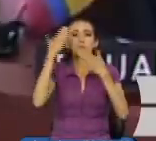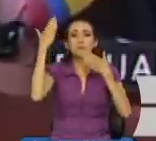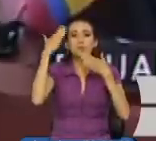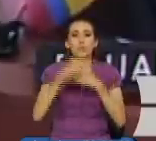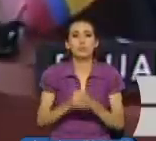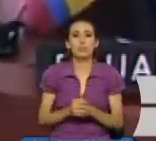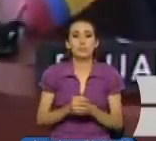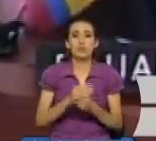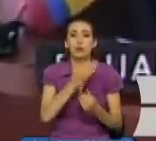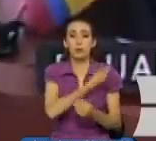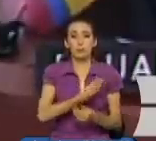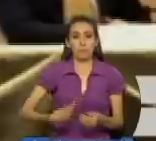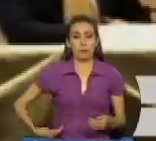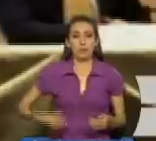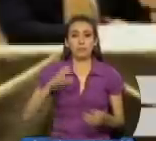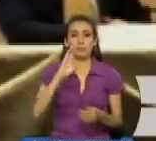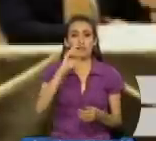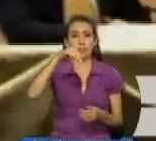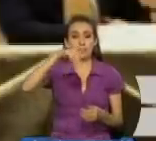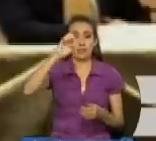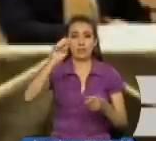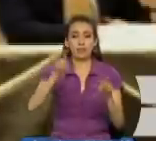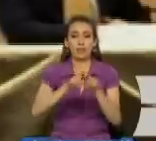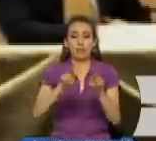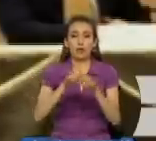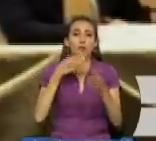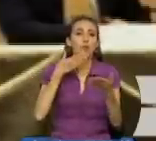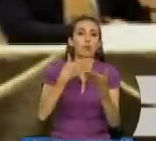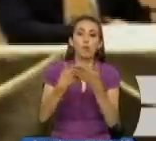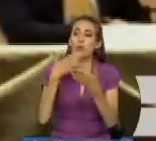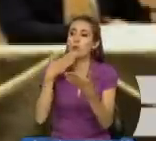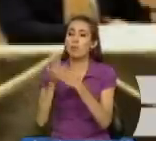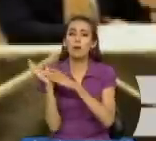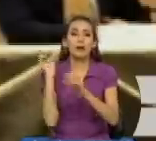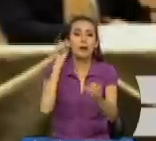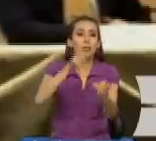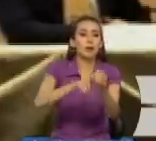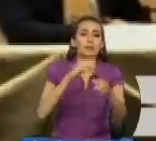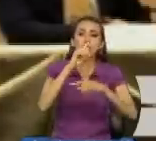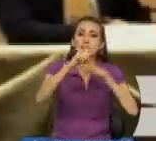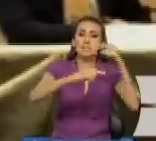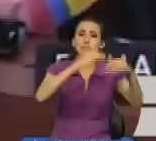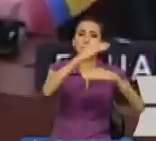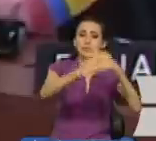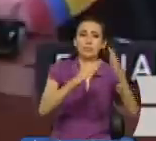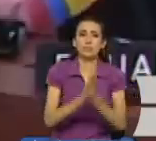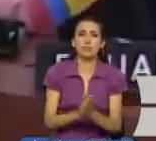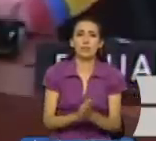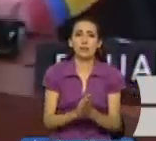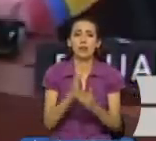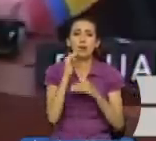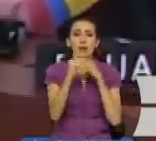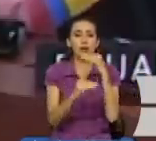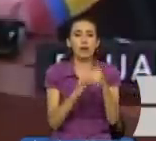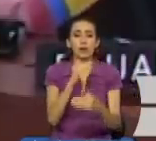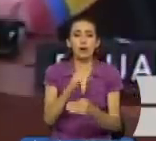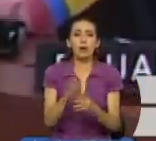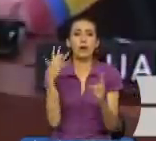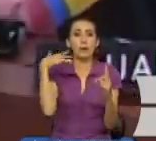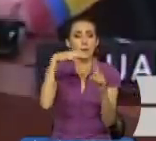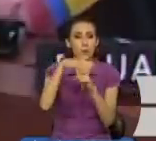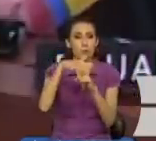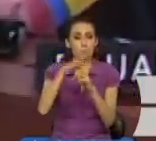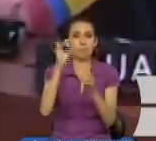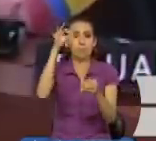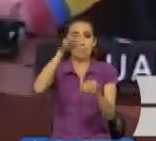Pablo pozo presidente del cne agradeció a la misión por su presencia en las distintas etapas del proceso electoral proceso electoral incluyente